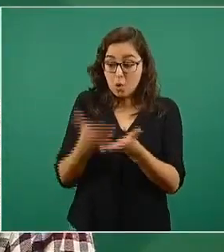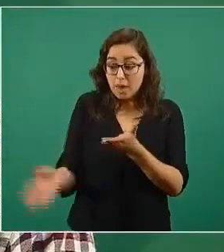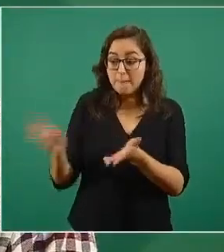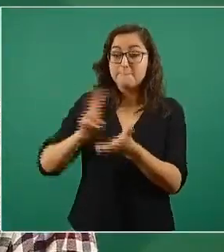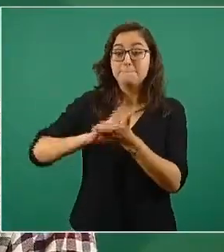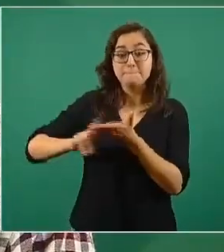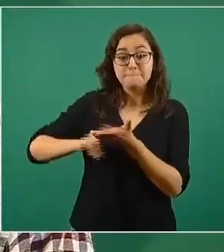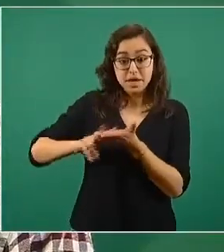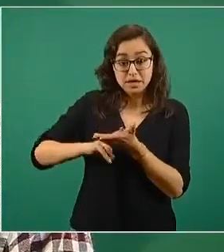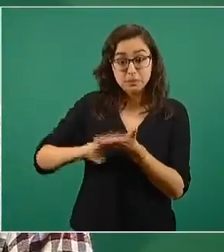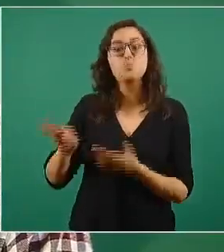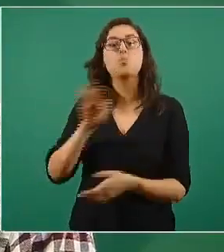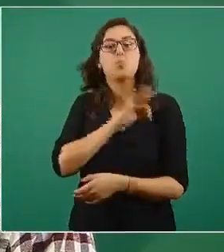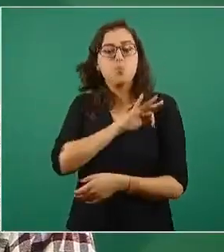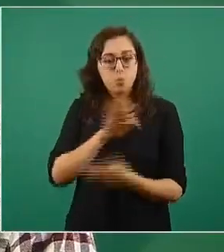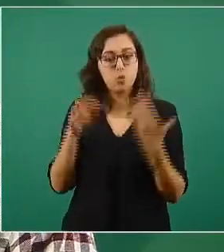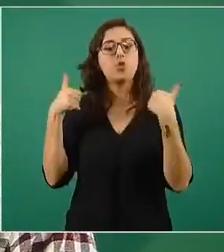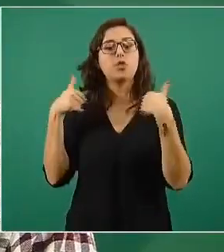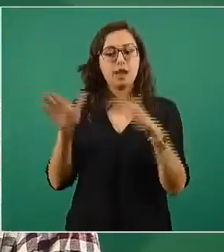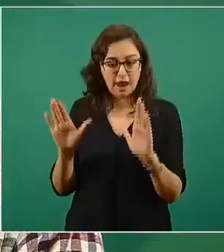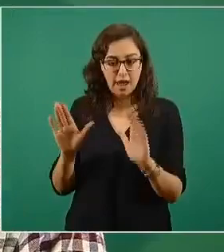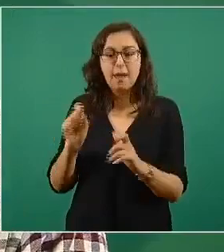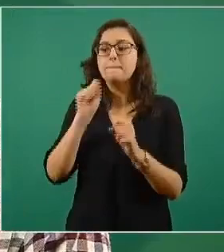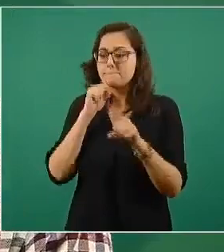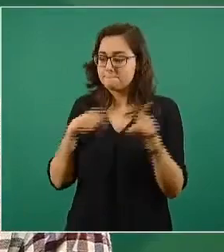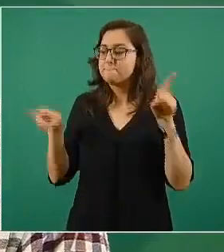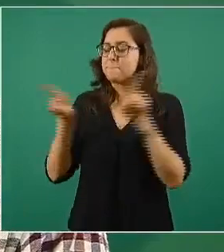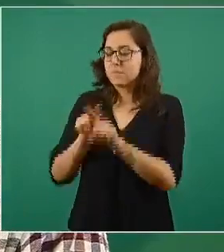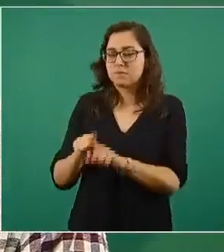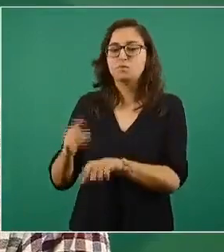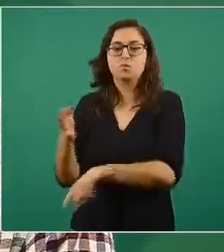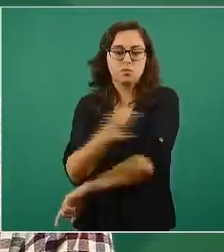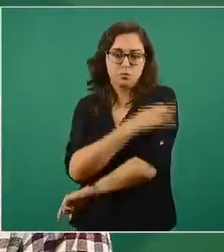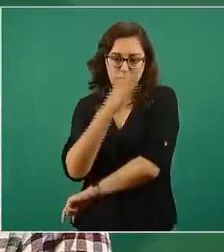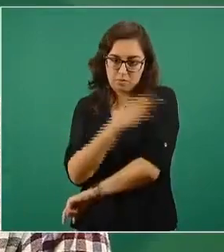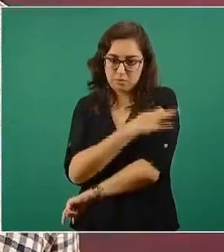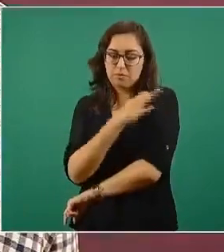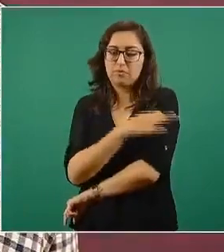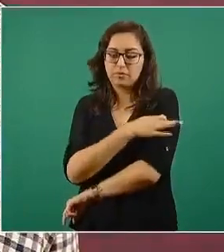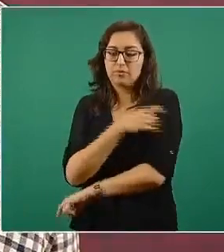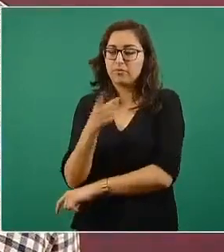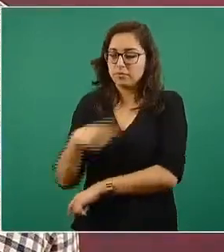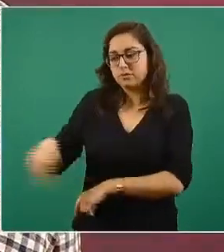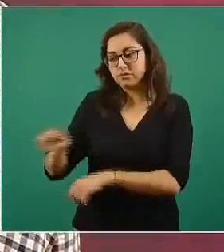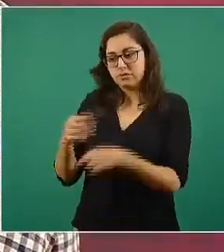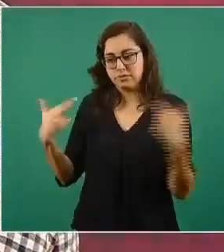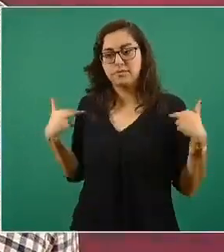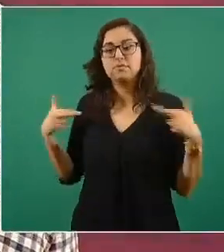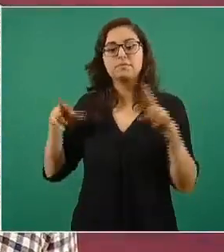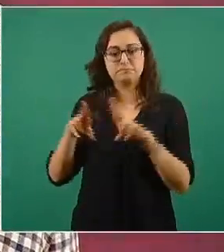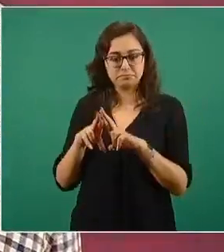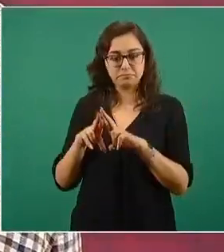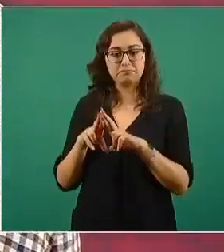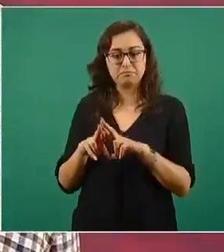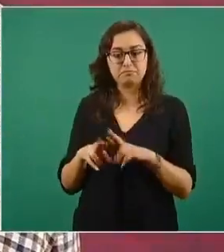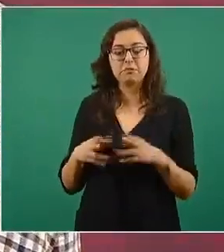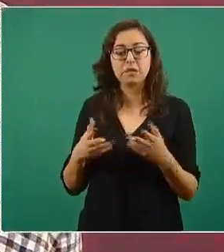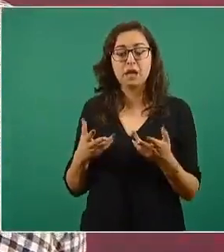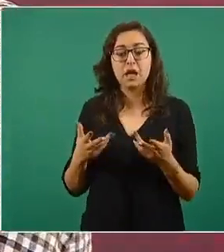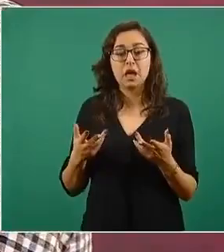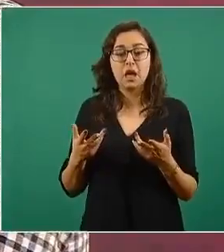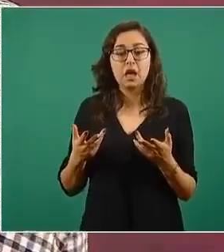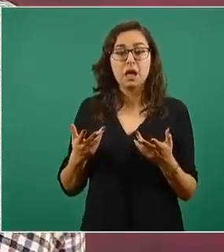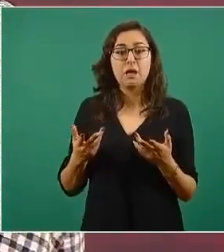verde es elegible para participar de ese componente específico del programa que pudiera ser vacunar al